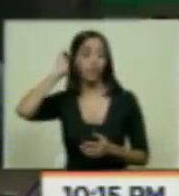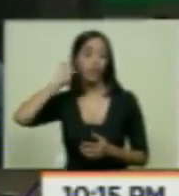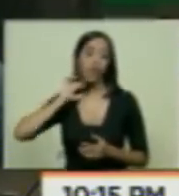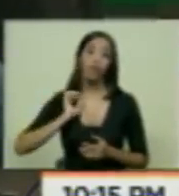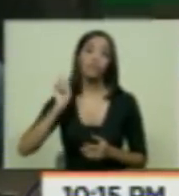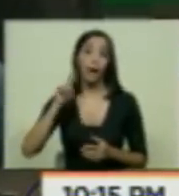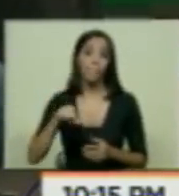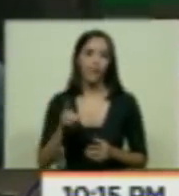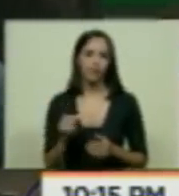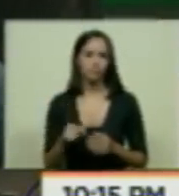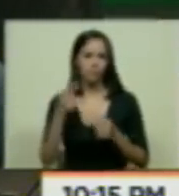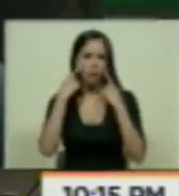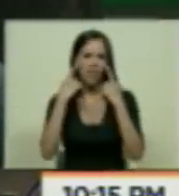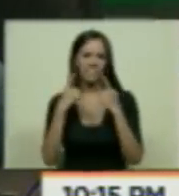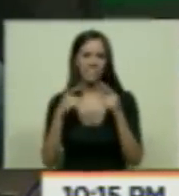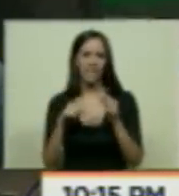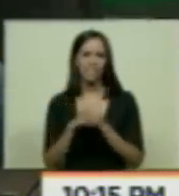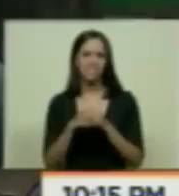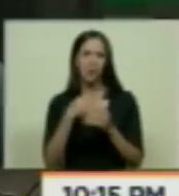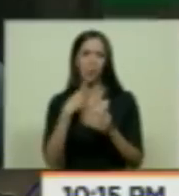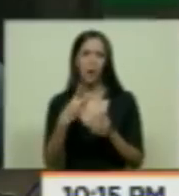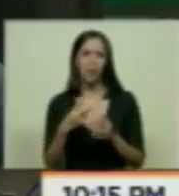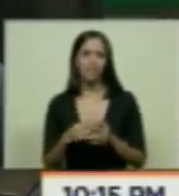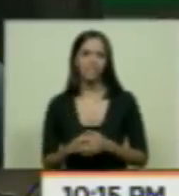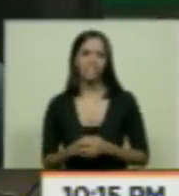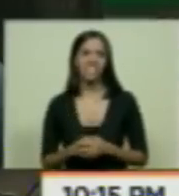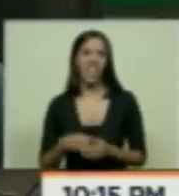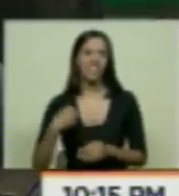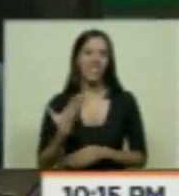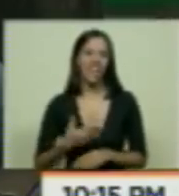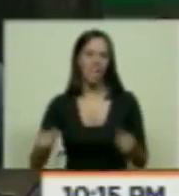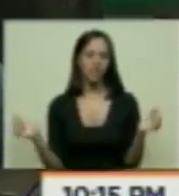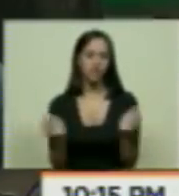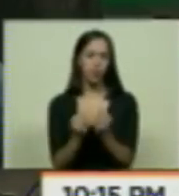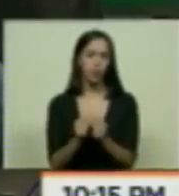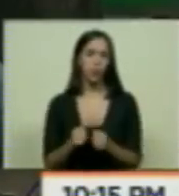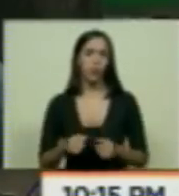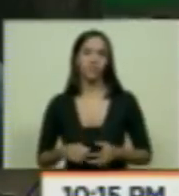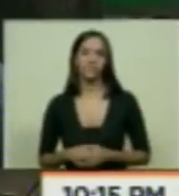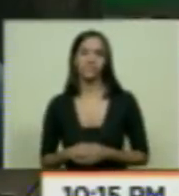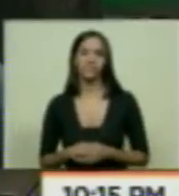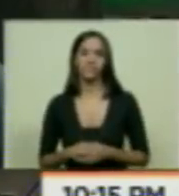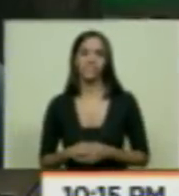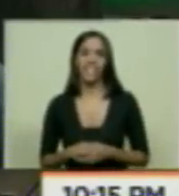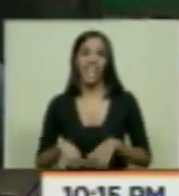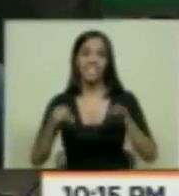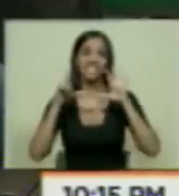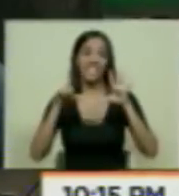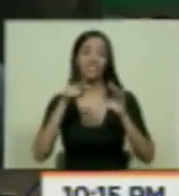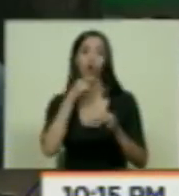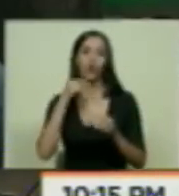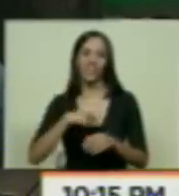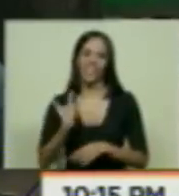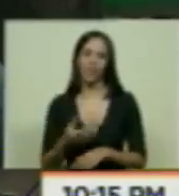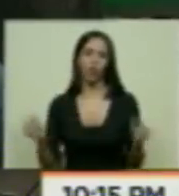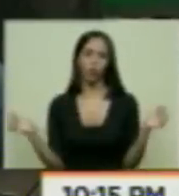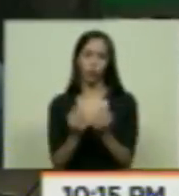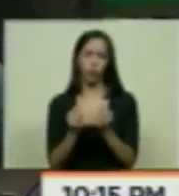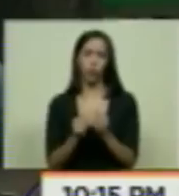ponme nuevamente ese efecto de sonido para ver qué te... Dele ahí duro, le dieron duro el 7 de octubre, le dieron duro.